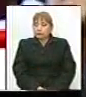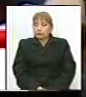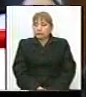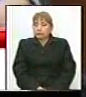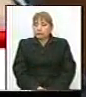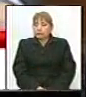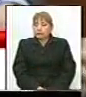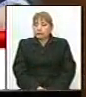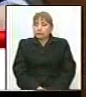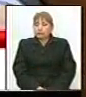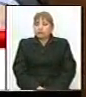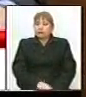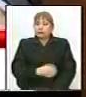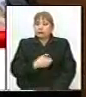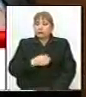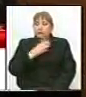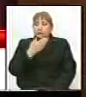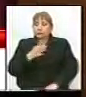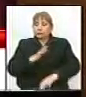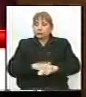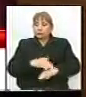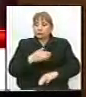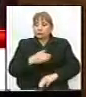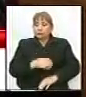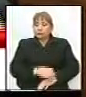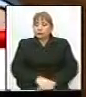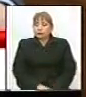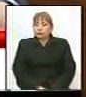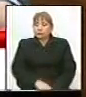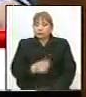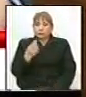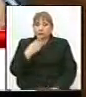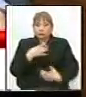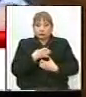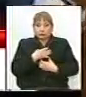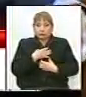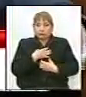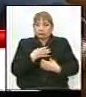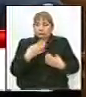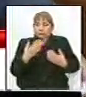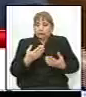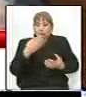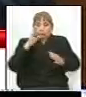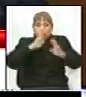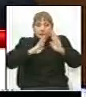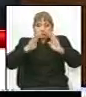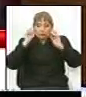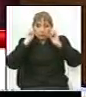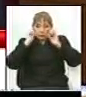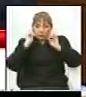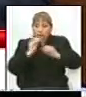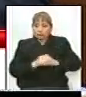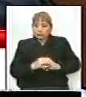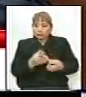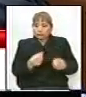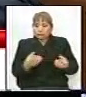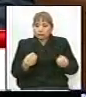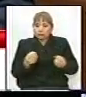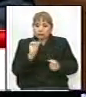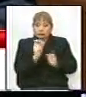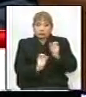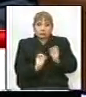Presidente, respecto... No son quejas los congresistas, es una preocupación de muchos